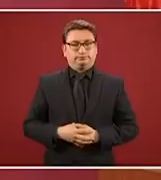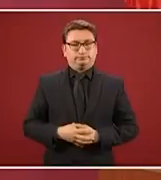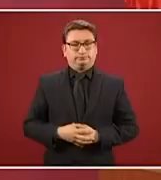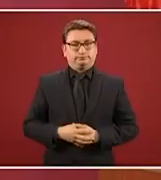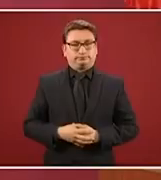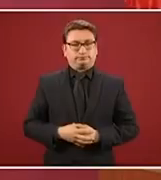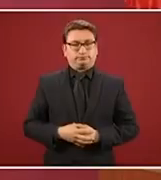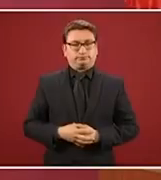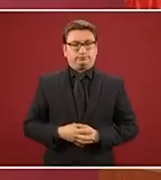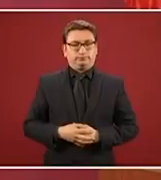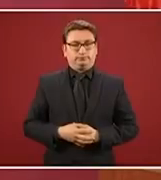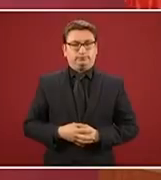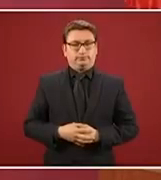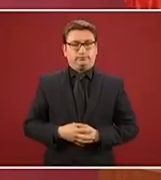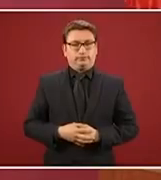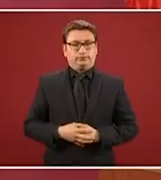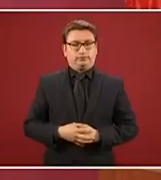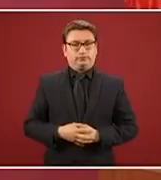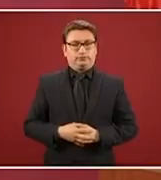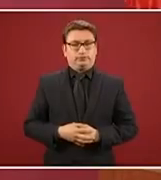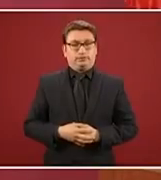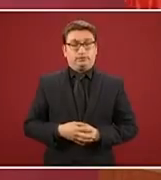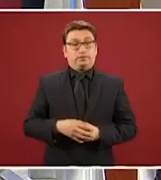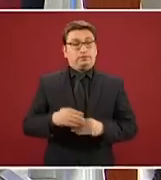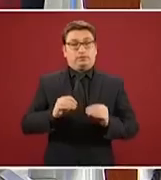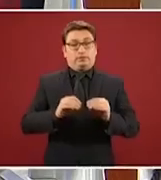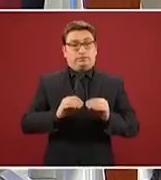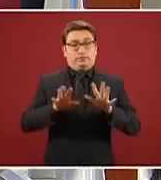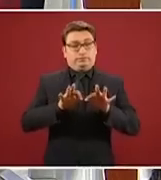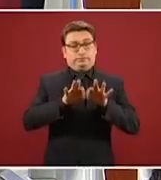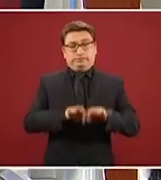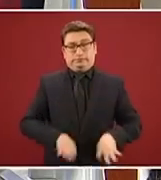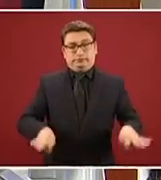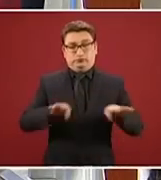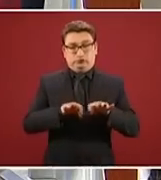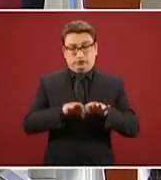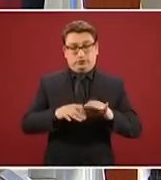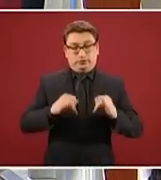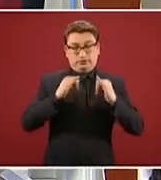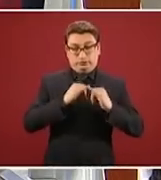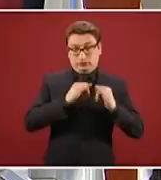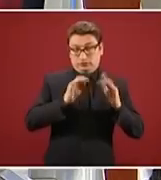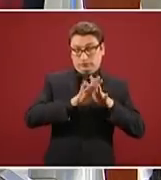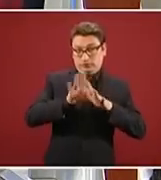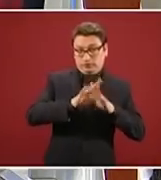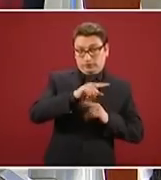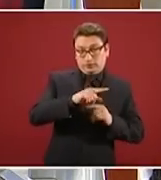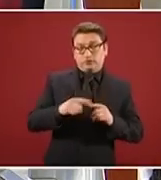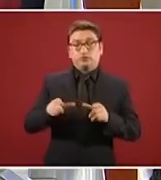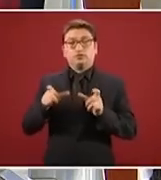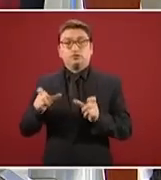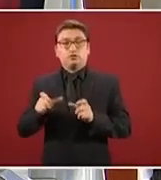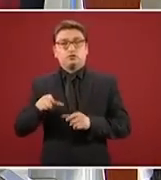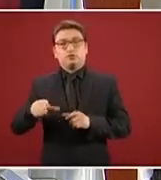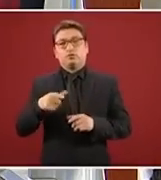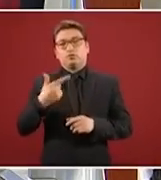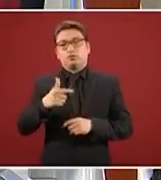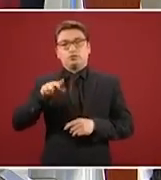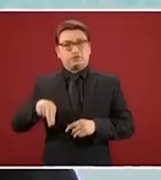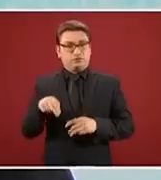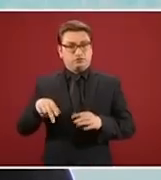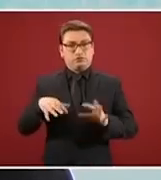que ha tenido un papel muy destacado por supuesto la guardia nacional así como el instituto nacional de inmigración en especial para lograr sus objetivos